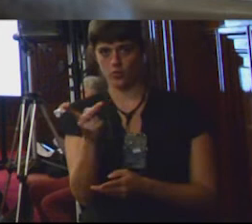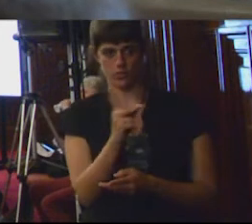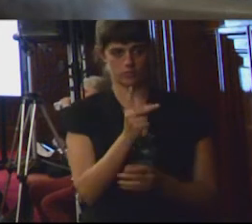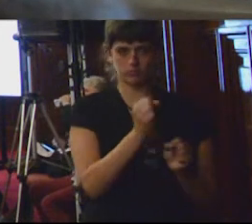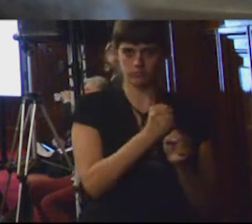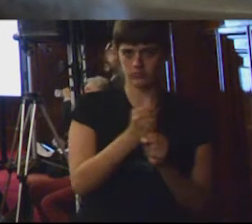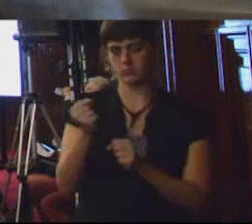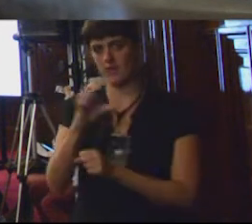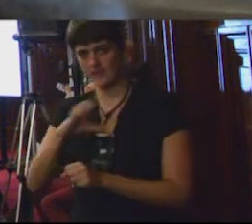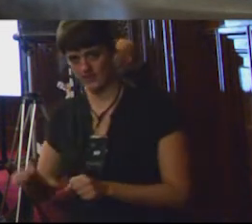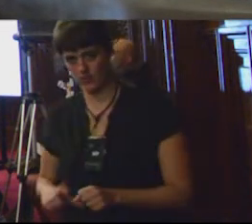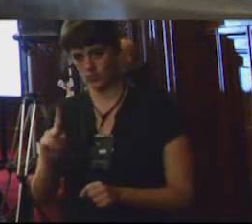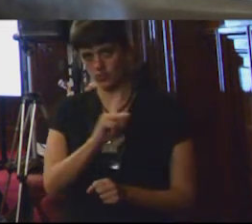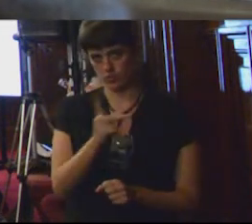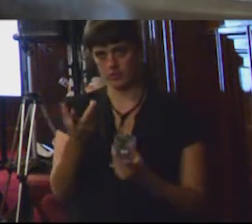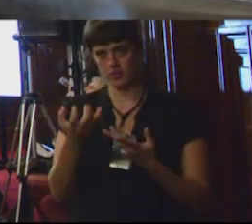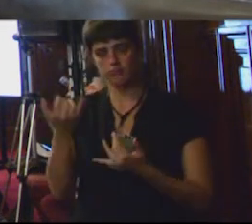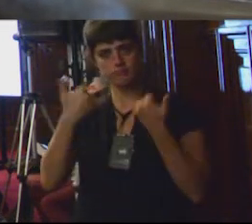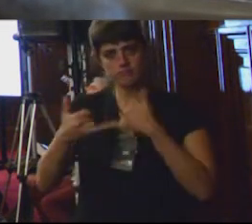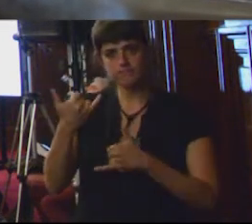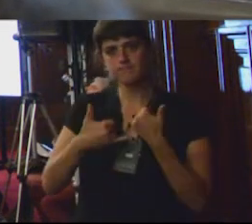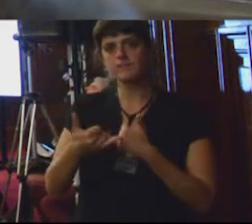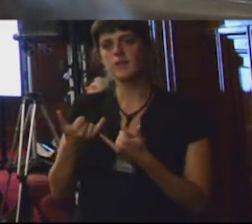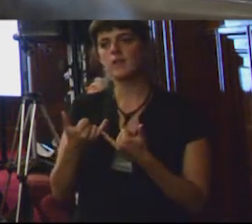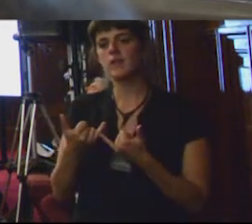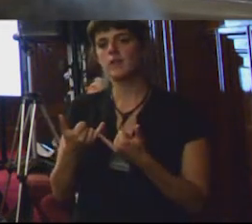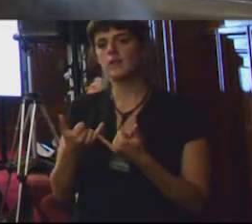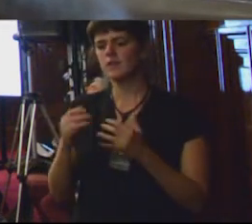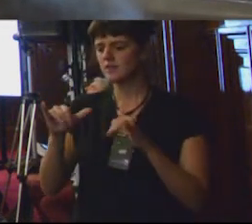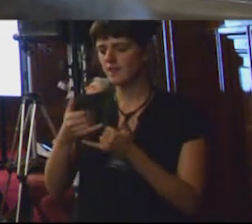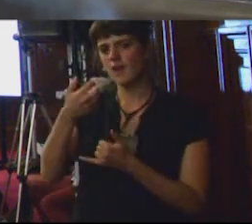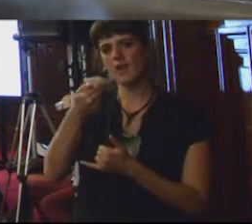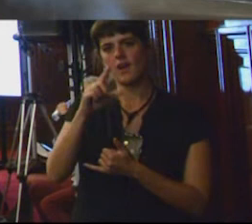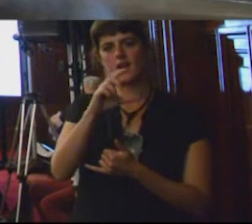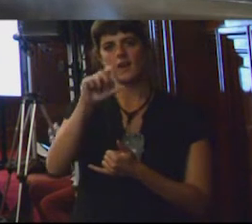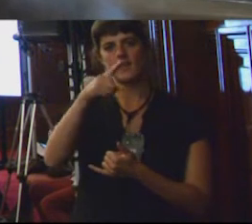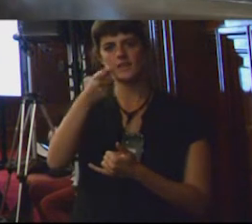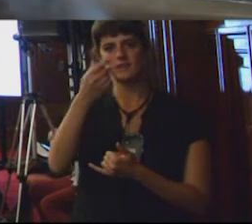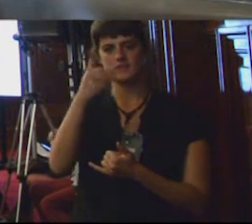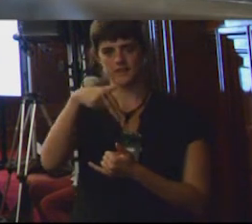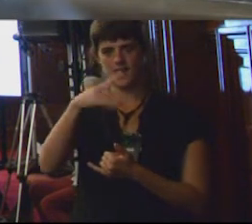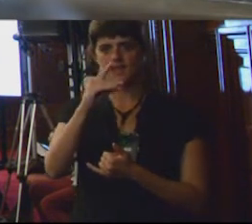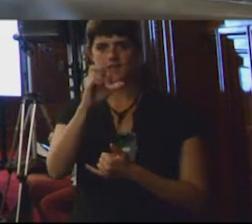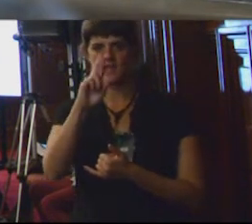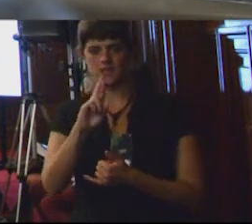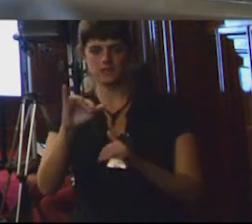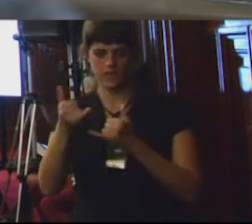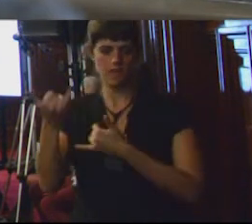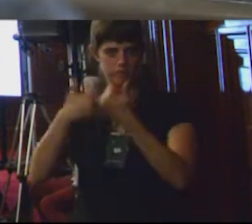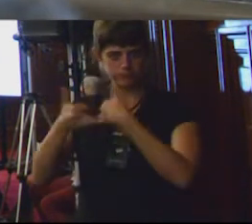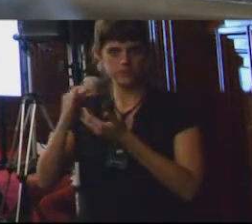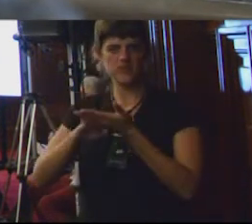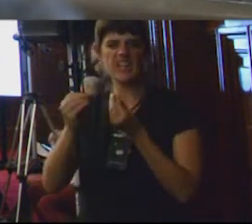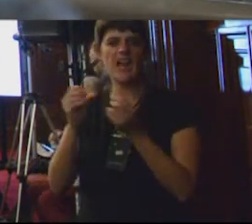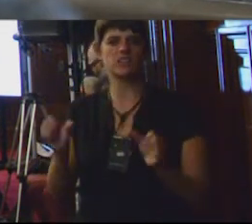mesa cuáles han sido, ya el señor Alexandri nos informaba de las acciones que